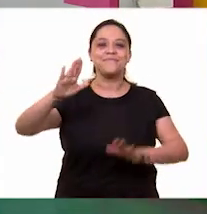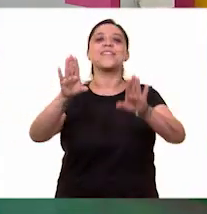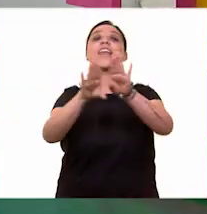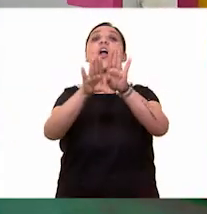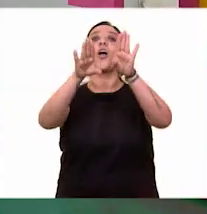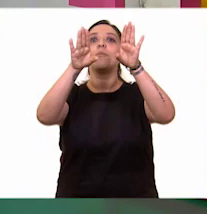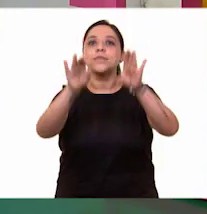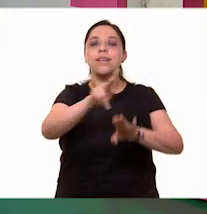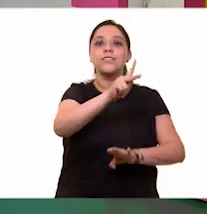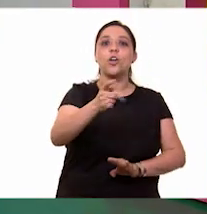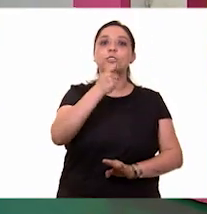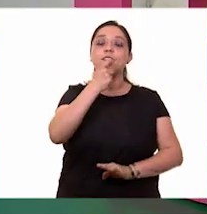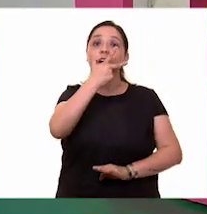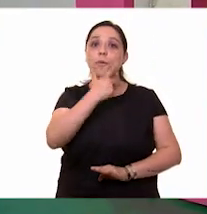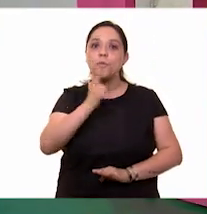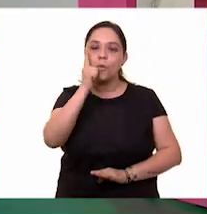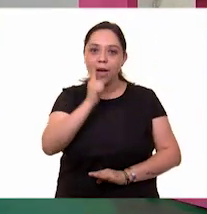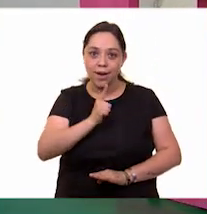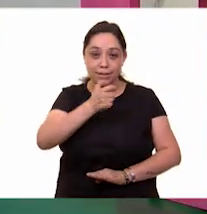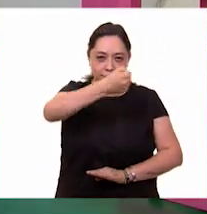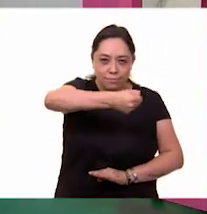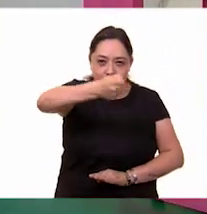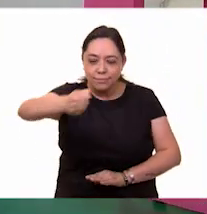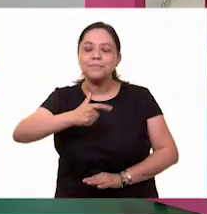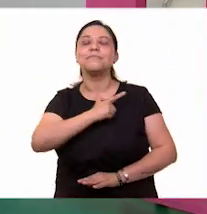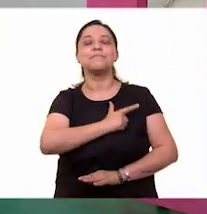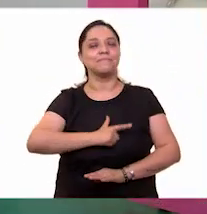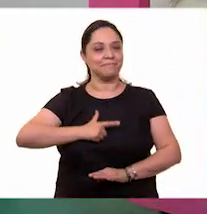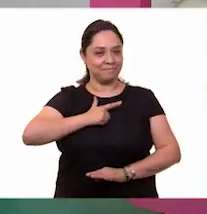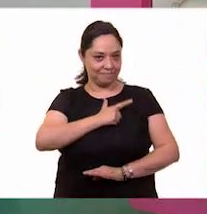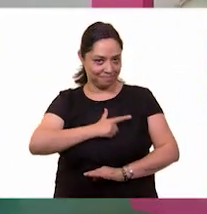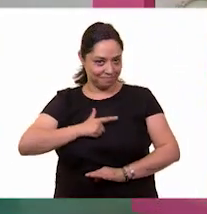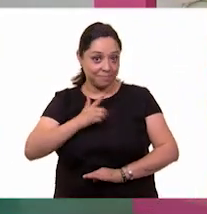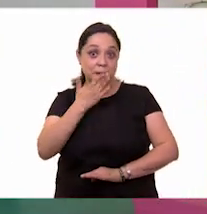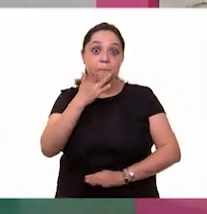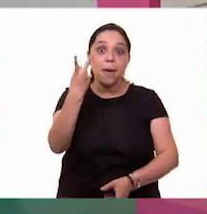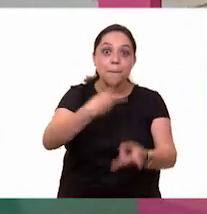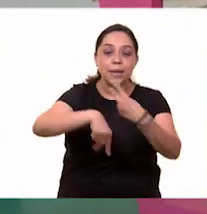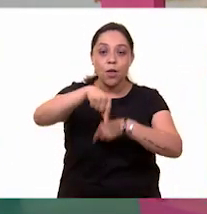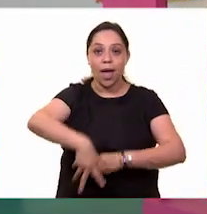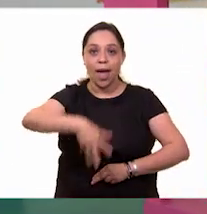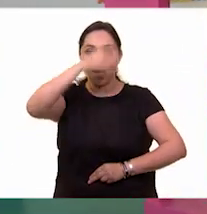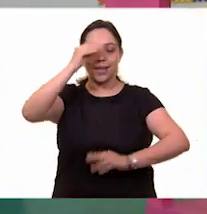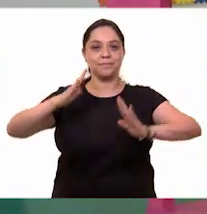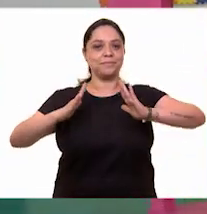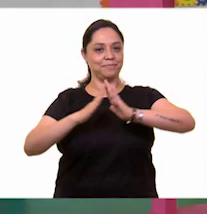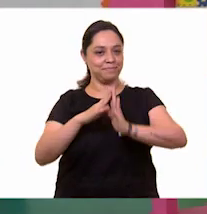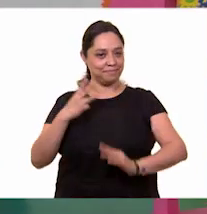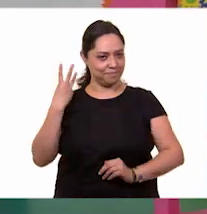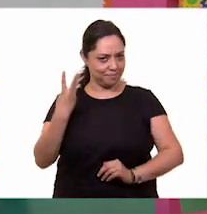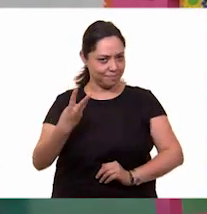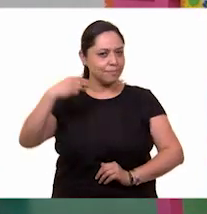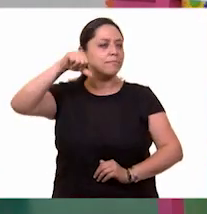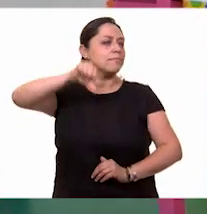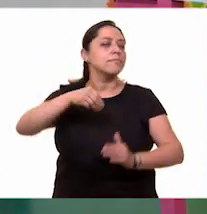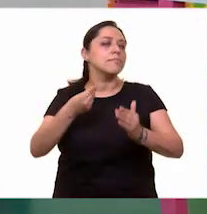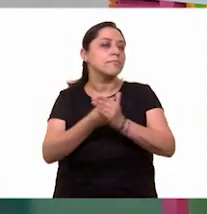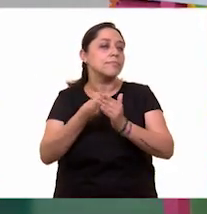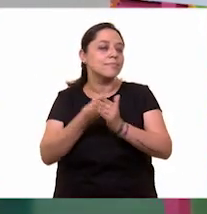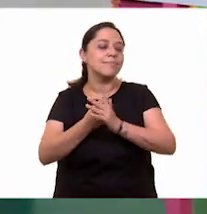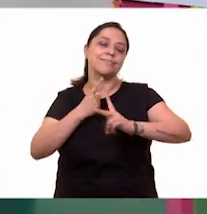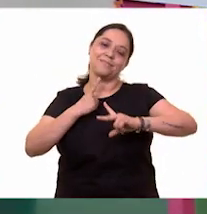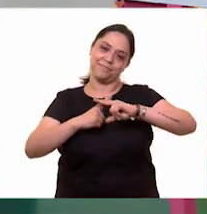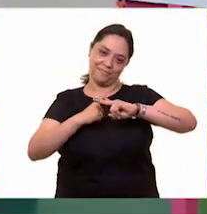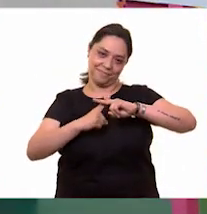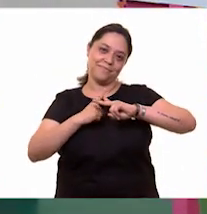están, niñas y niños? Me da mucho gusto saludarlas, saludarlos y darles la bienvenida aquí a Aprende en Casa 3. Esta es la asignatura de